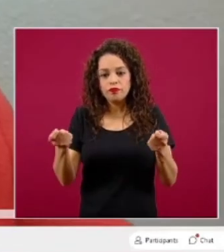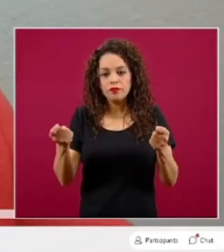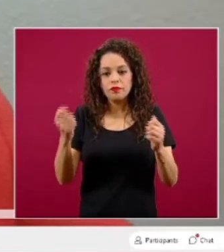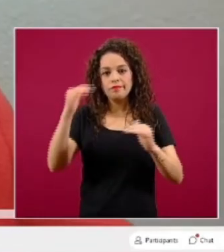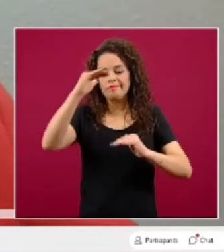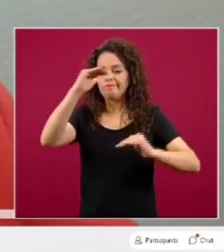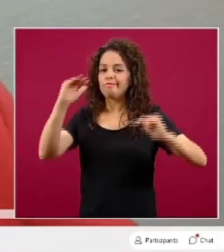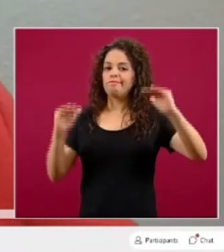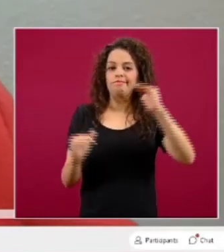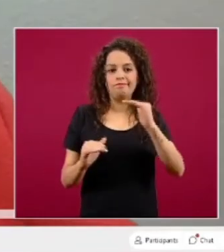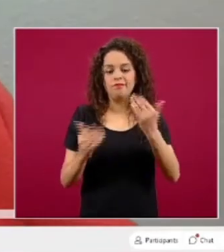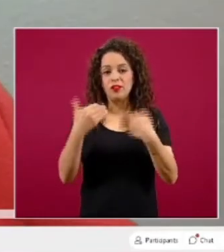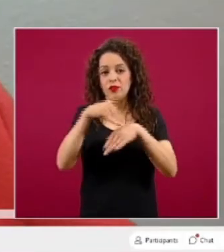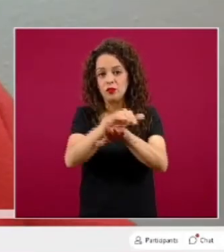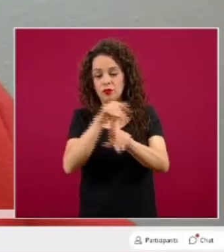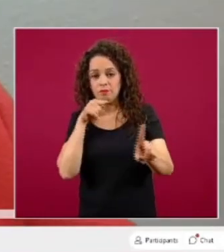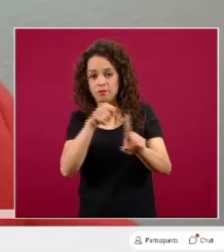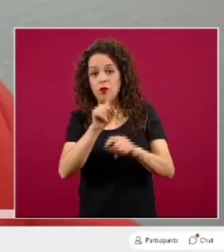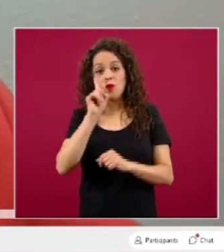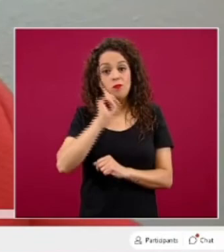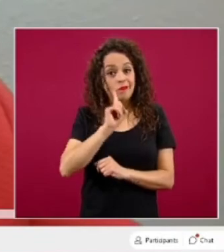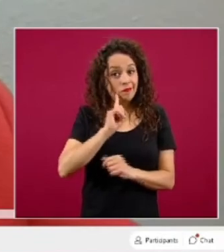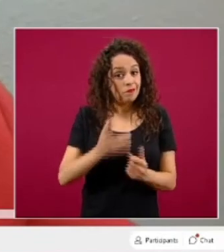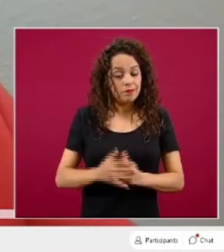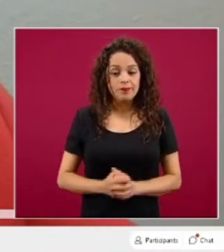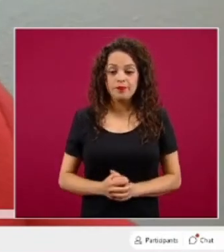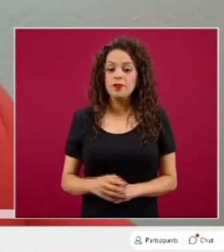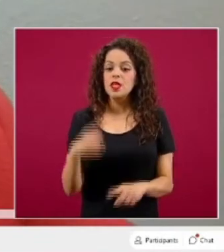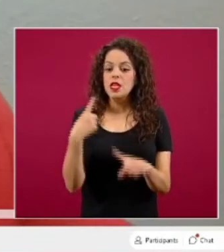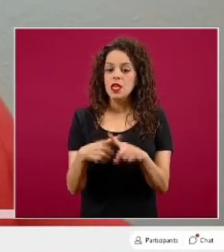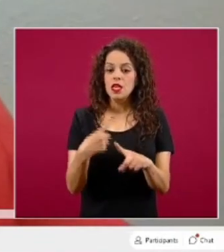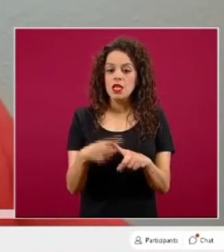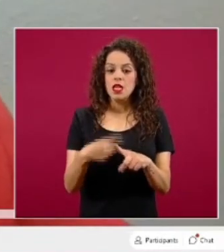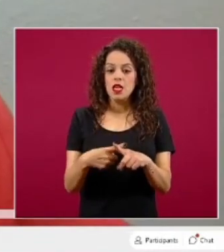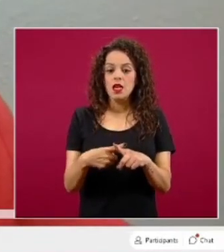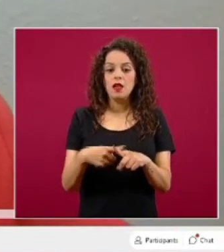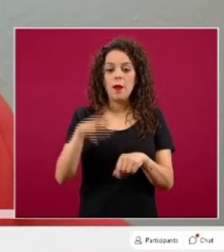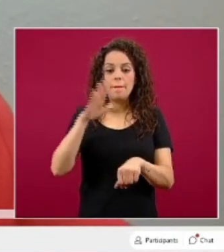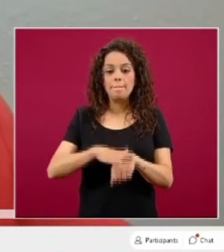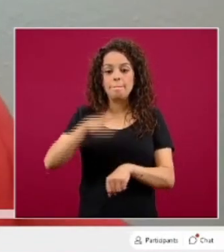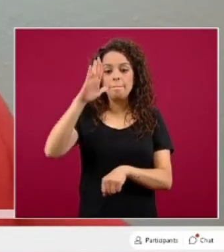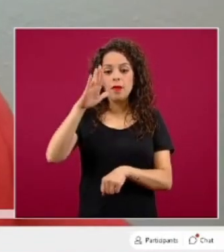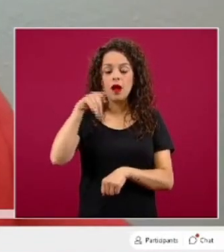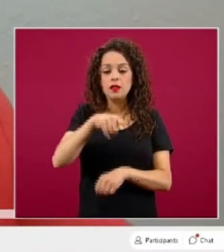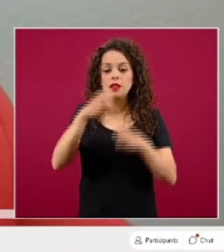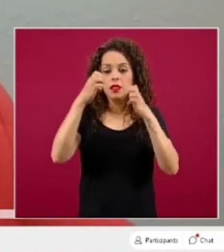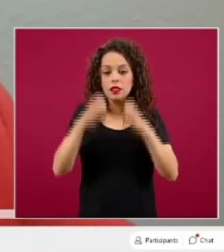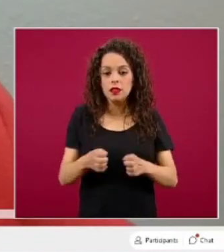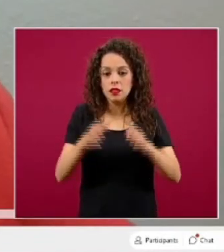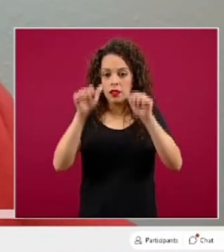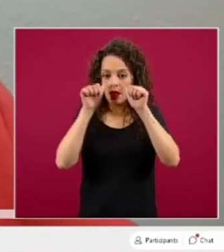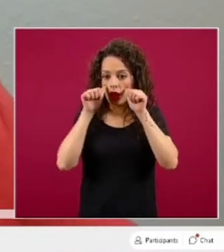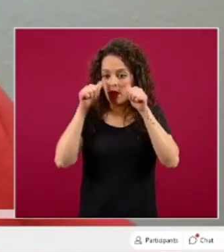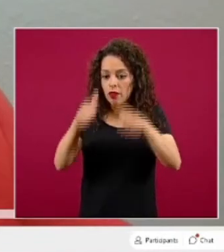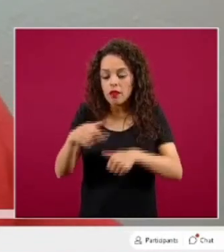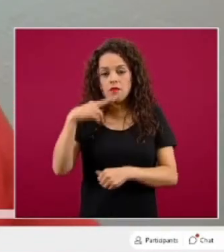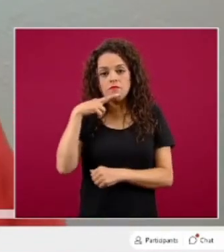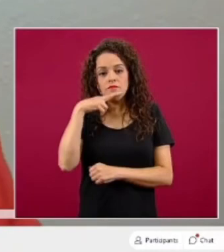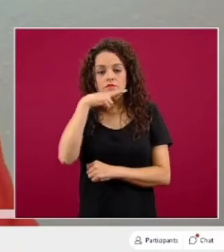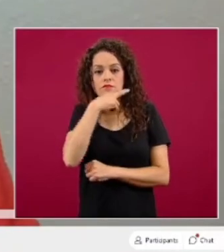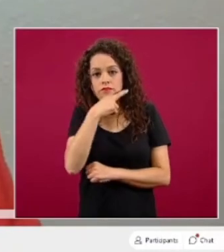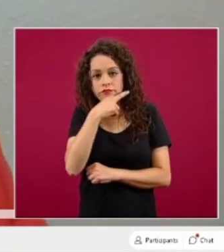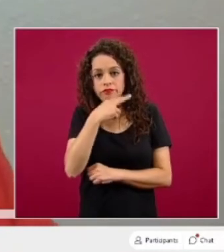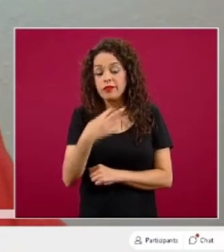cuidados, el tema de quienes están en la primera línea de respuesta, y por